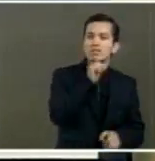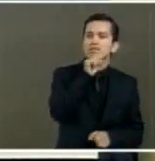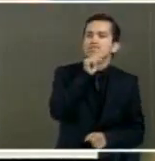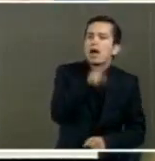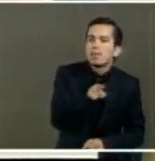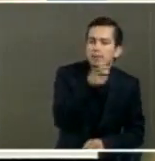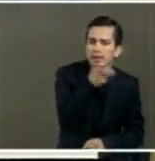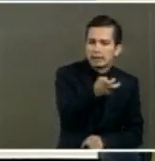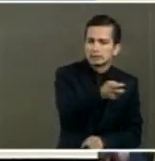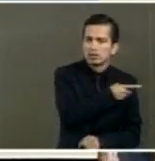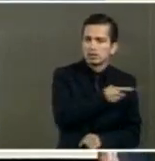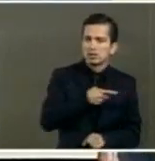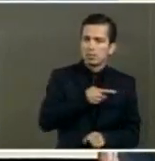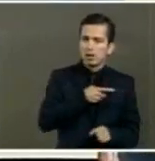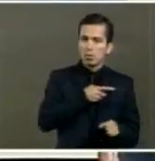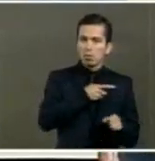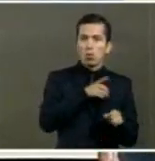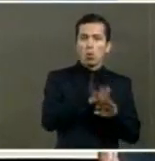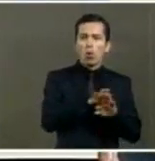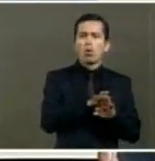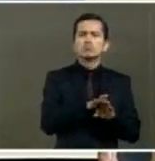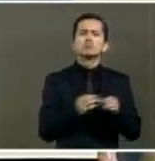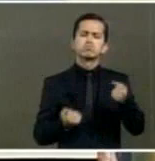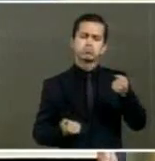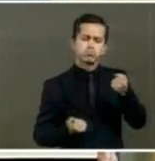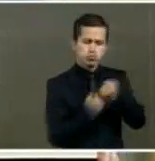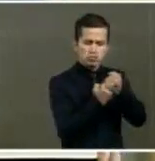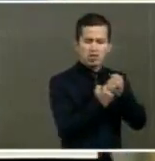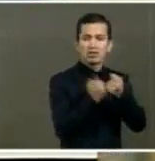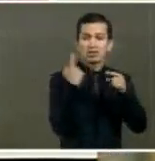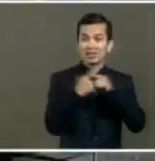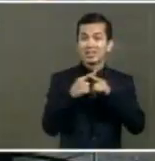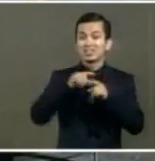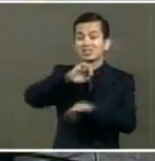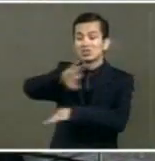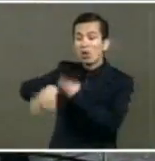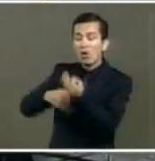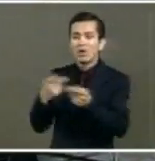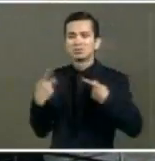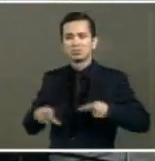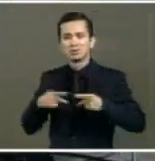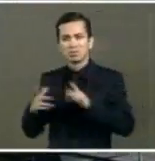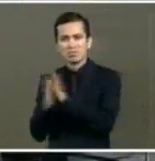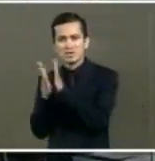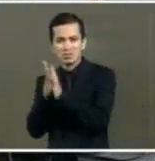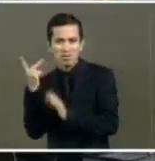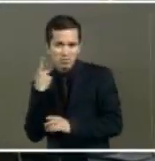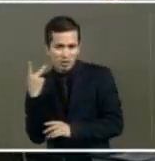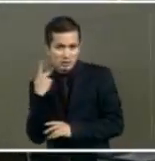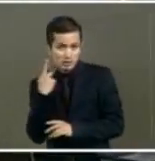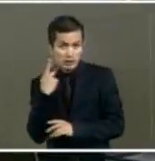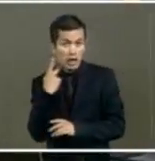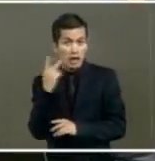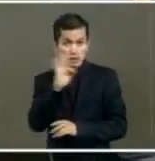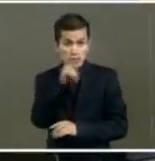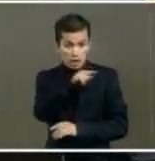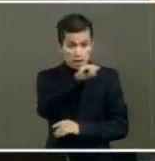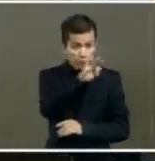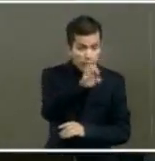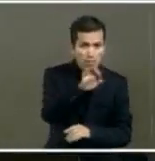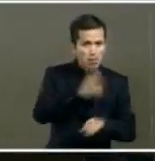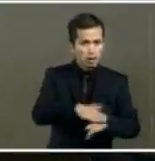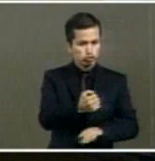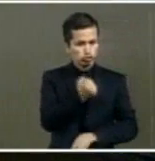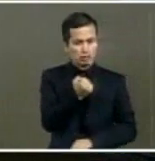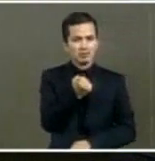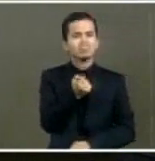el reconocimiento de todos los actores y partidos políticos. Fortalecer al IFE es garantizar la credibilidad,